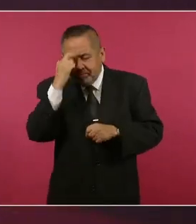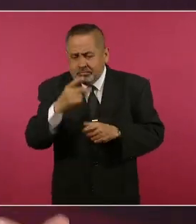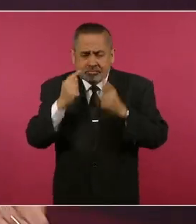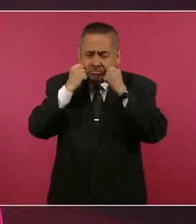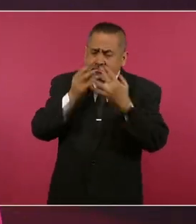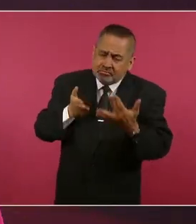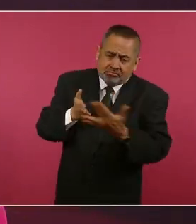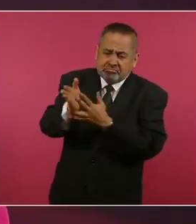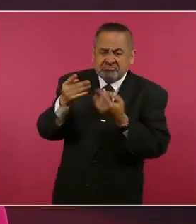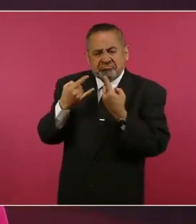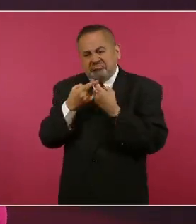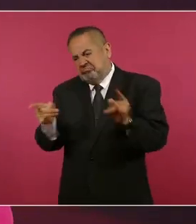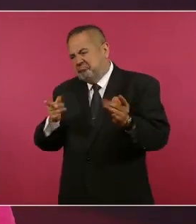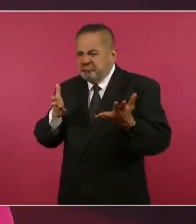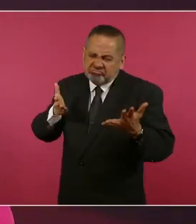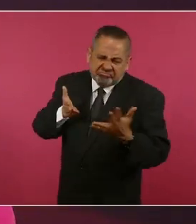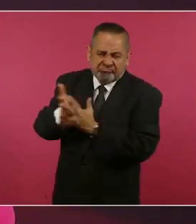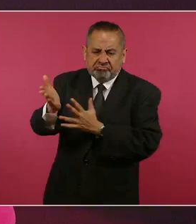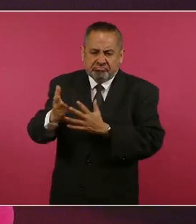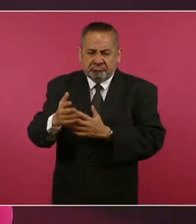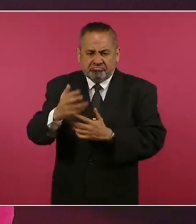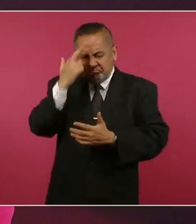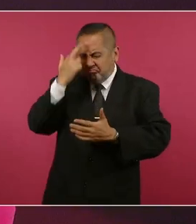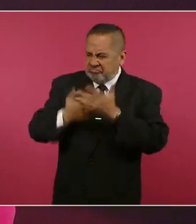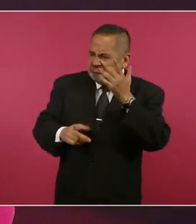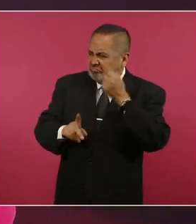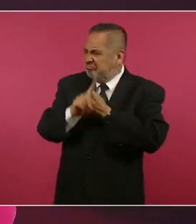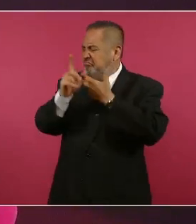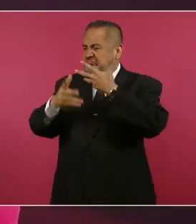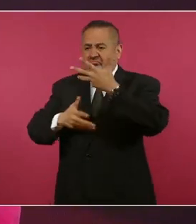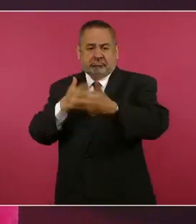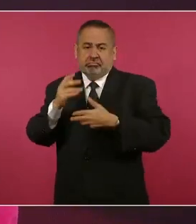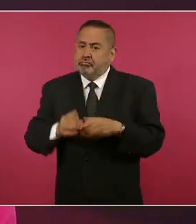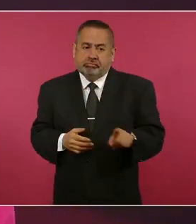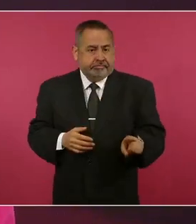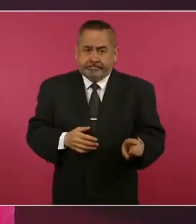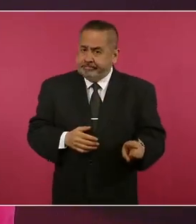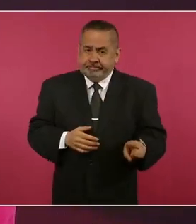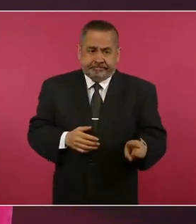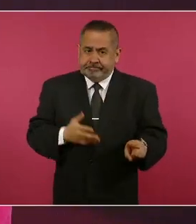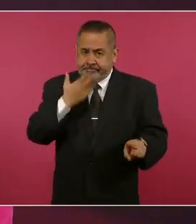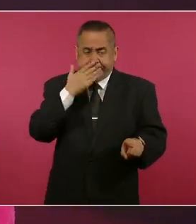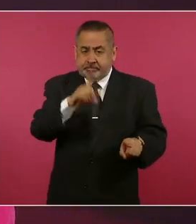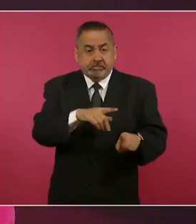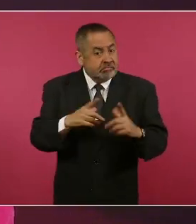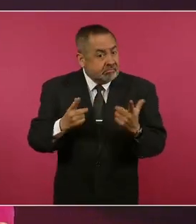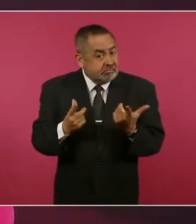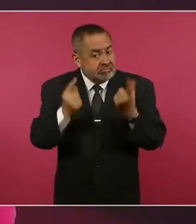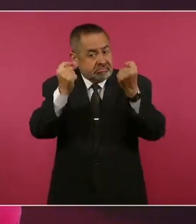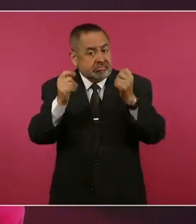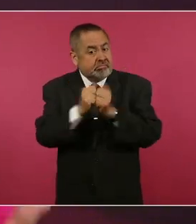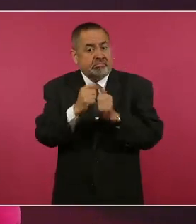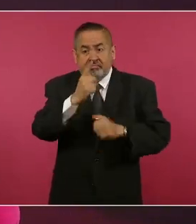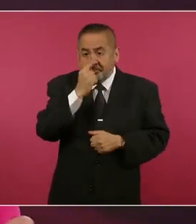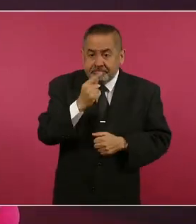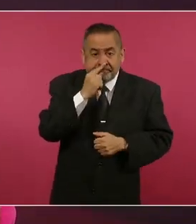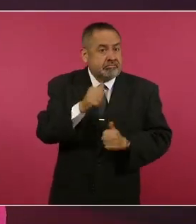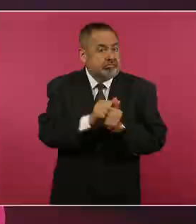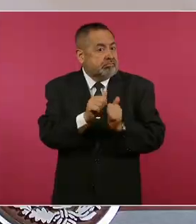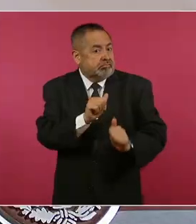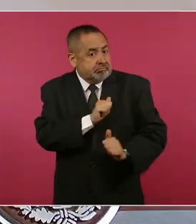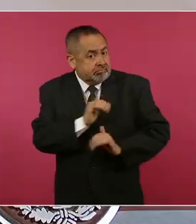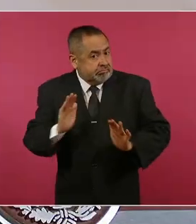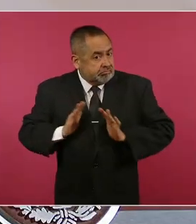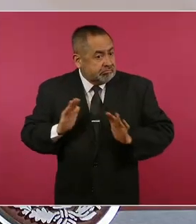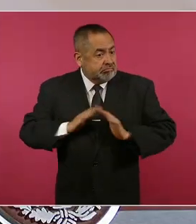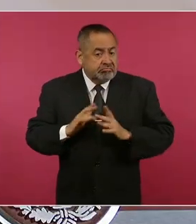que hayan incursionado en la embajada de manera violenta, con digamos, con fuerzas policíacas, militares,